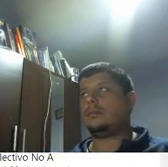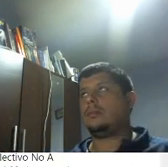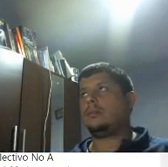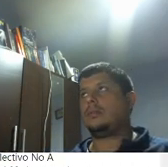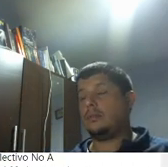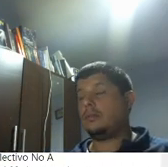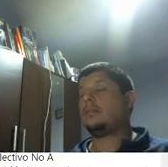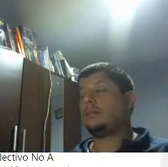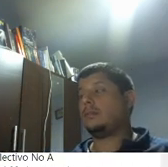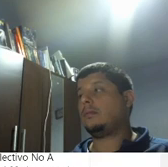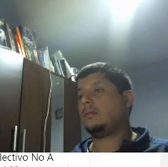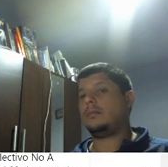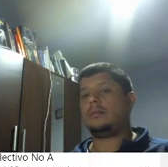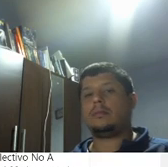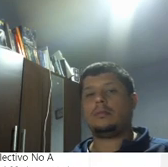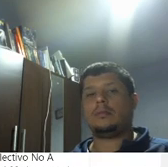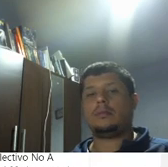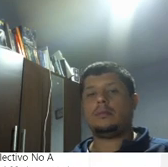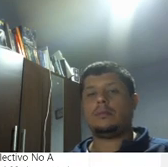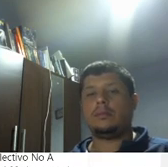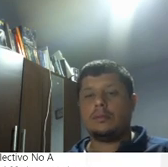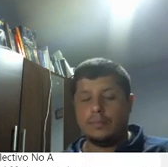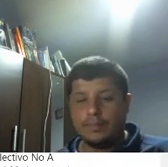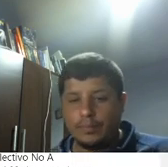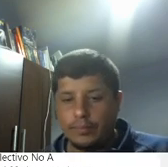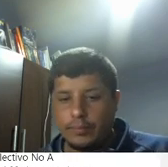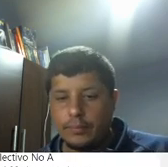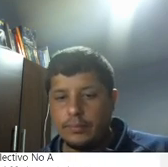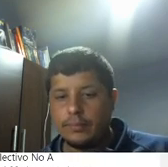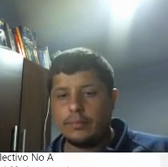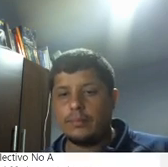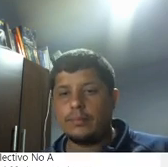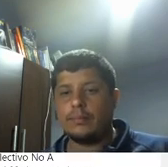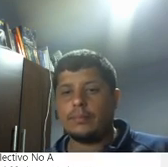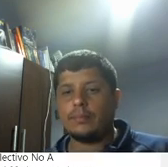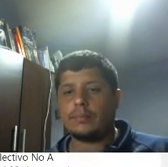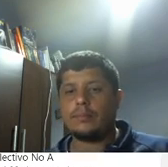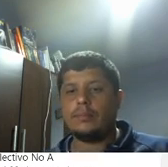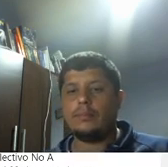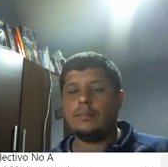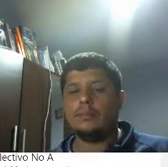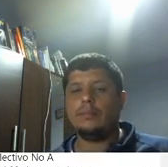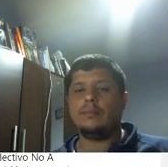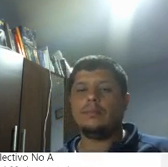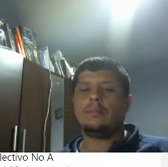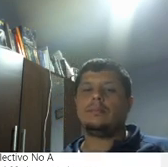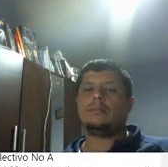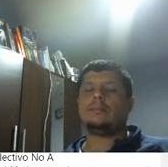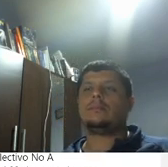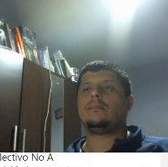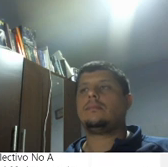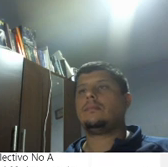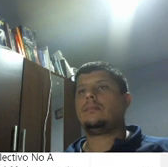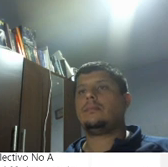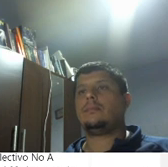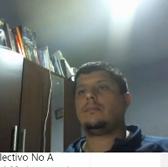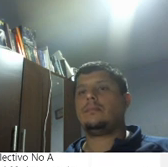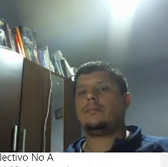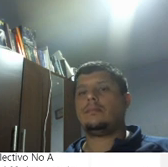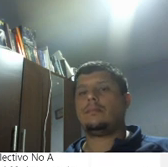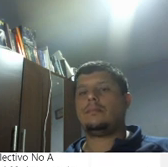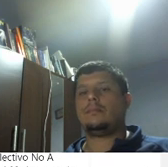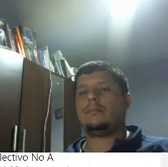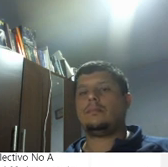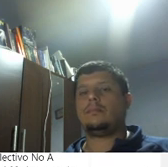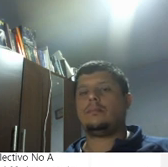¿Presenta? ¿Qué pena que no le han visto a los minoristas? ¿Están buscando uno por todo el Perú? No, a ver. Yo lo que he visto es una serie de las que le ha mostrado. a de Flores, que ha mostrado a